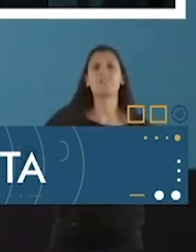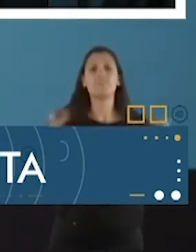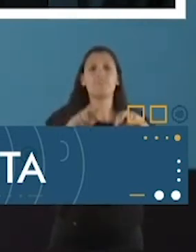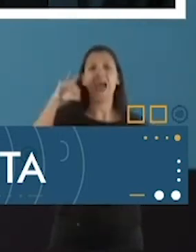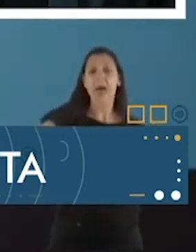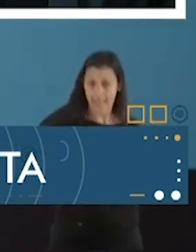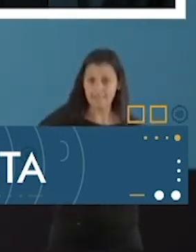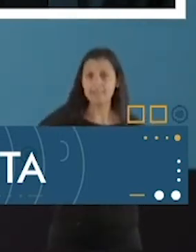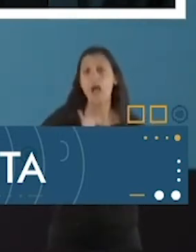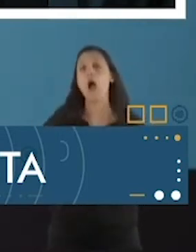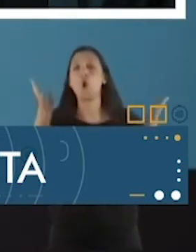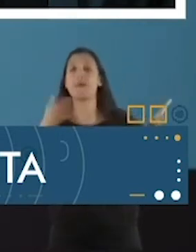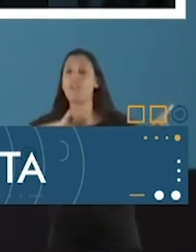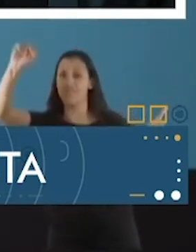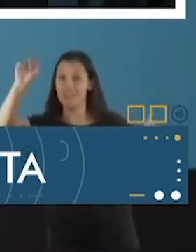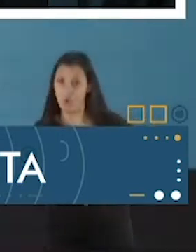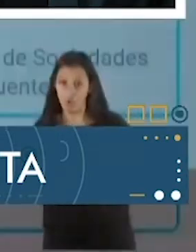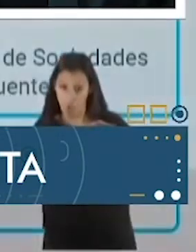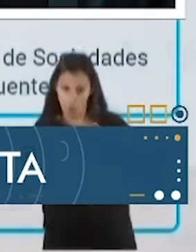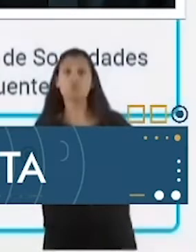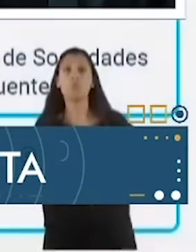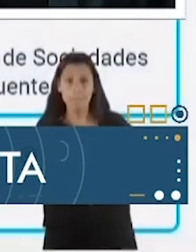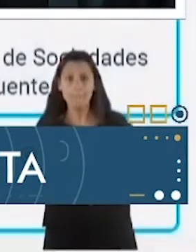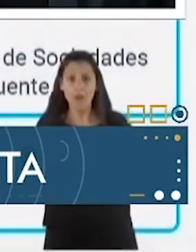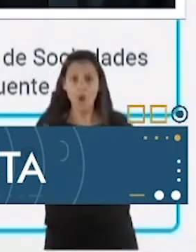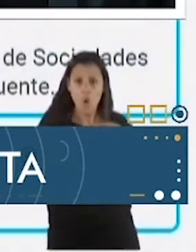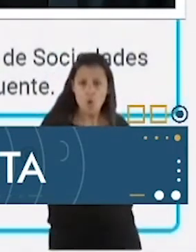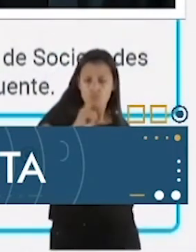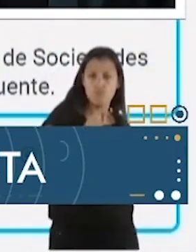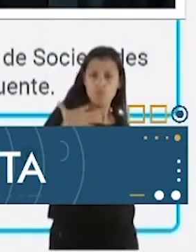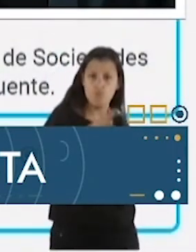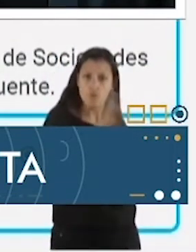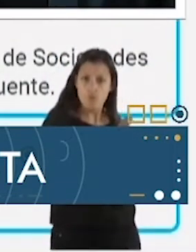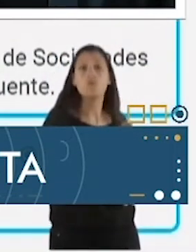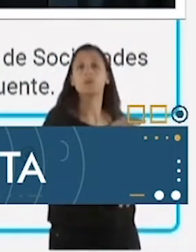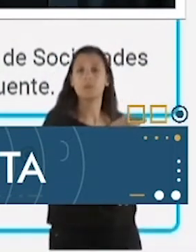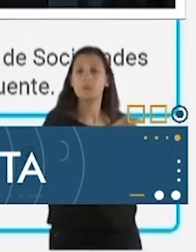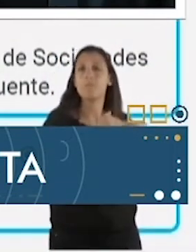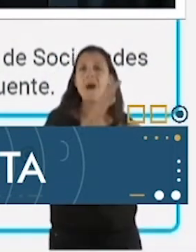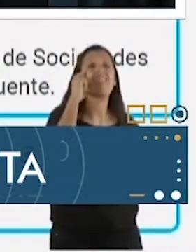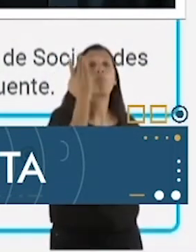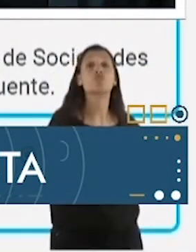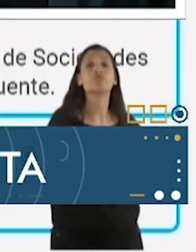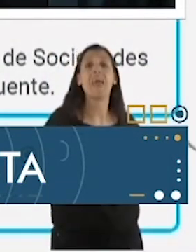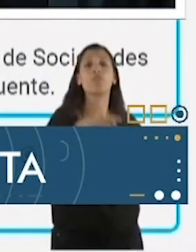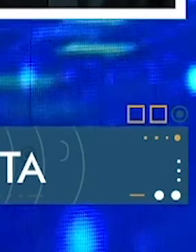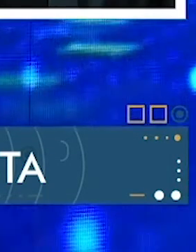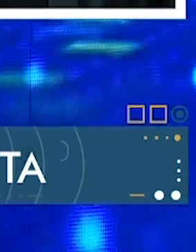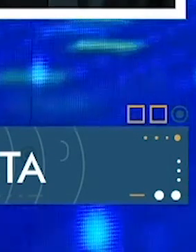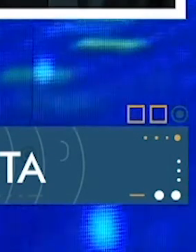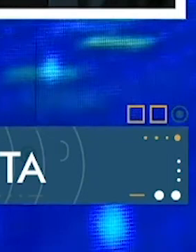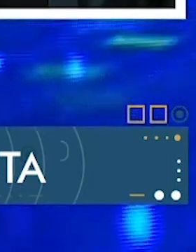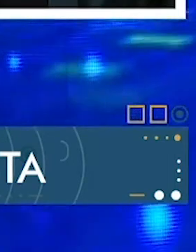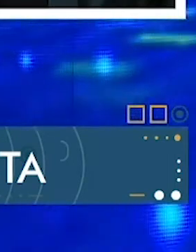impacta en la familia, y qué pasa con la inflación core, que seguramente, bueno, esto se sabrá la semana próxima. Ahí está, ahí